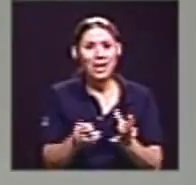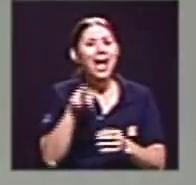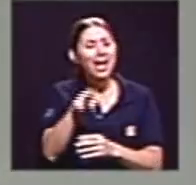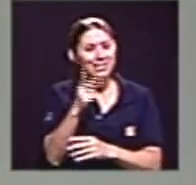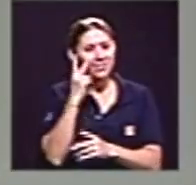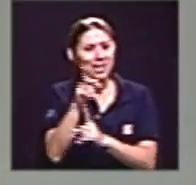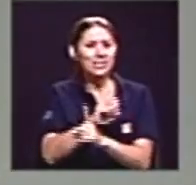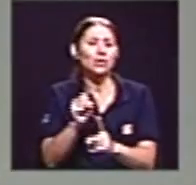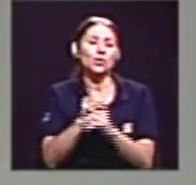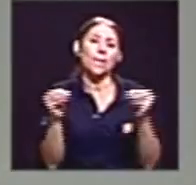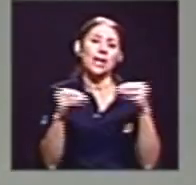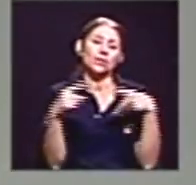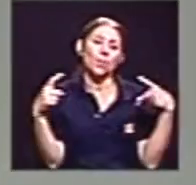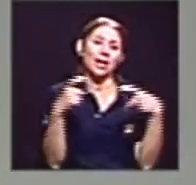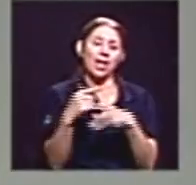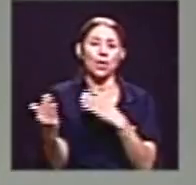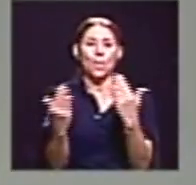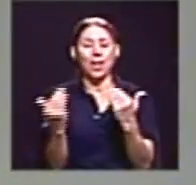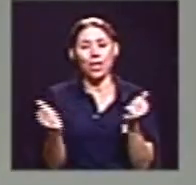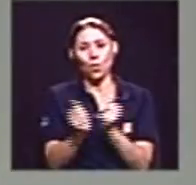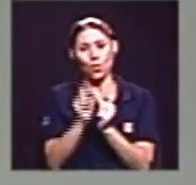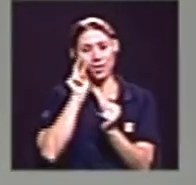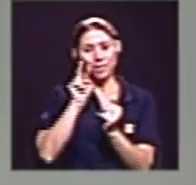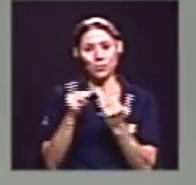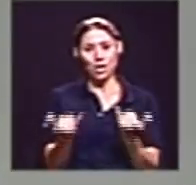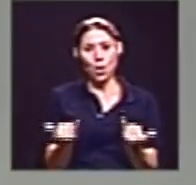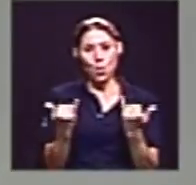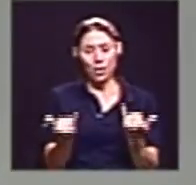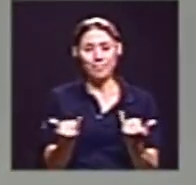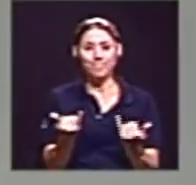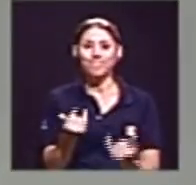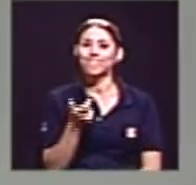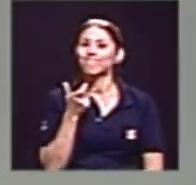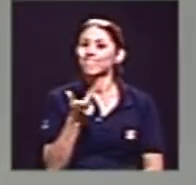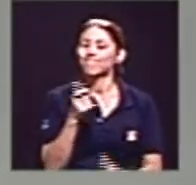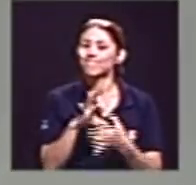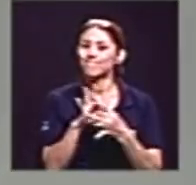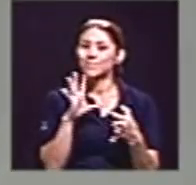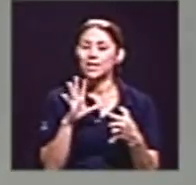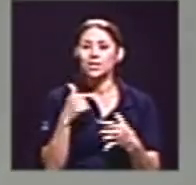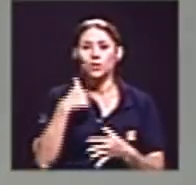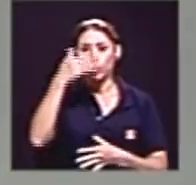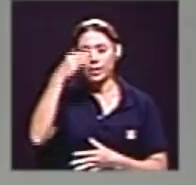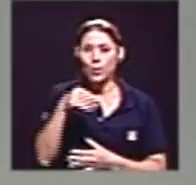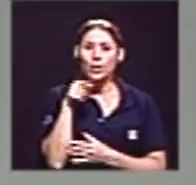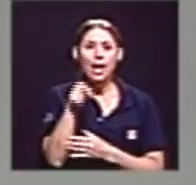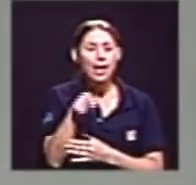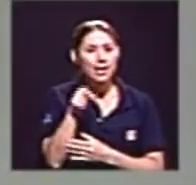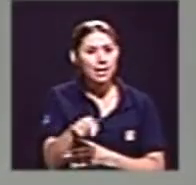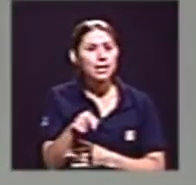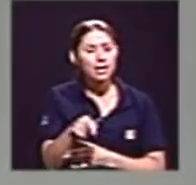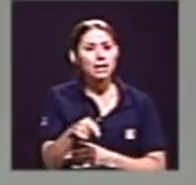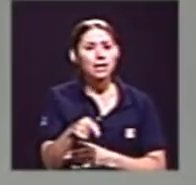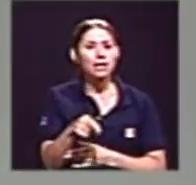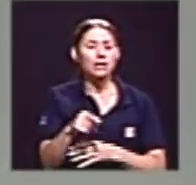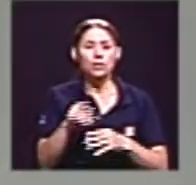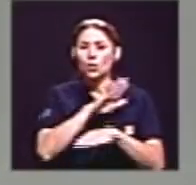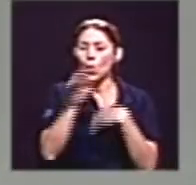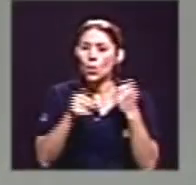lo que estamos viéndola ahora. Es decir, afortunadamente, yo creo que hay una reacción muy coordinada de política por parte del